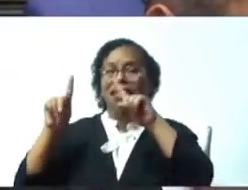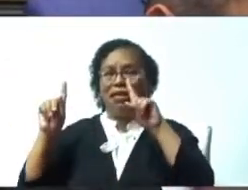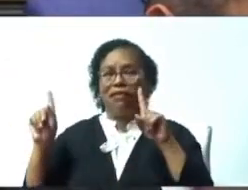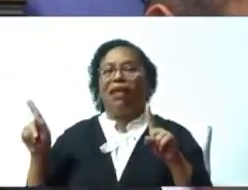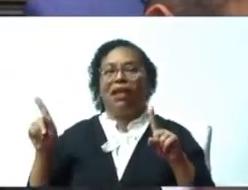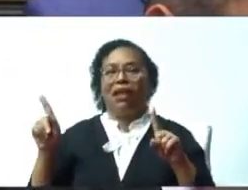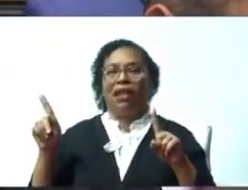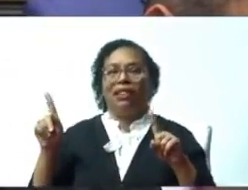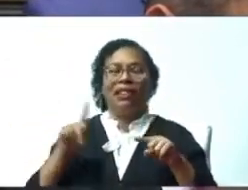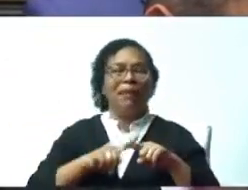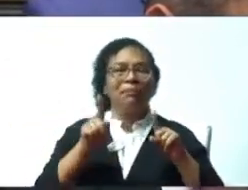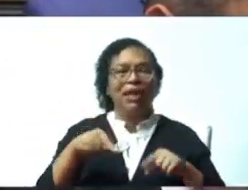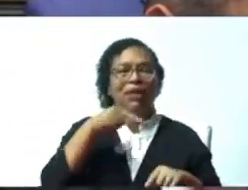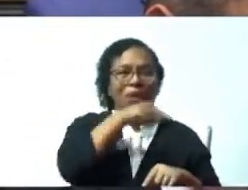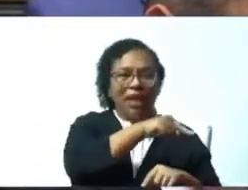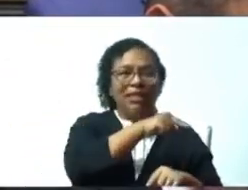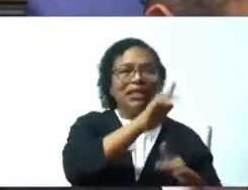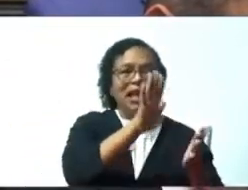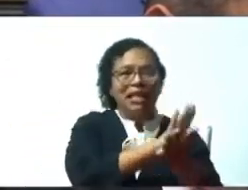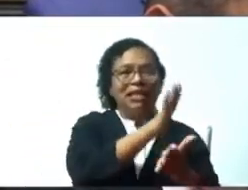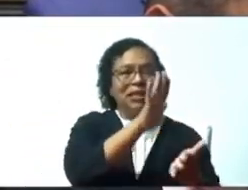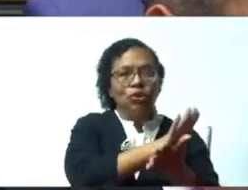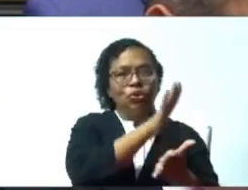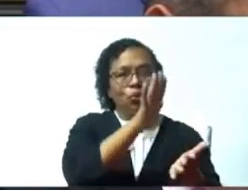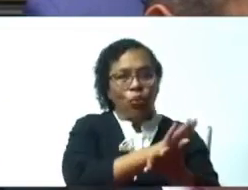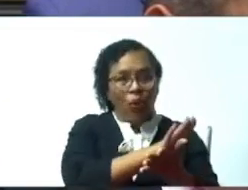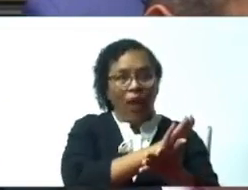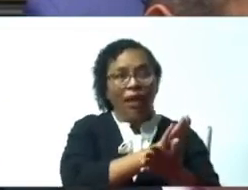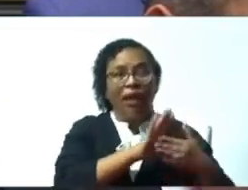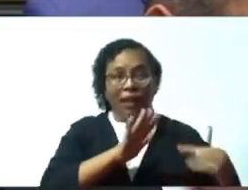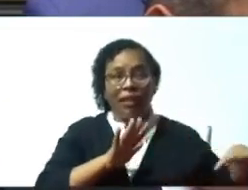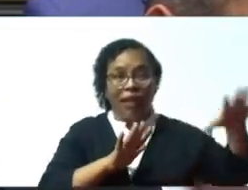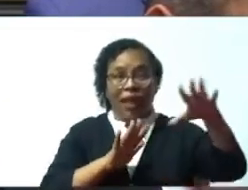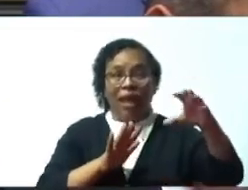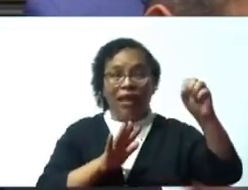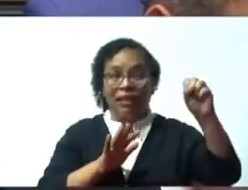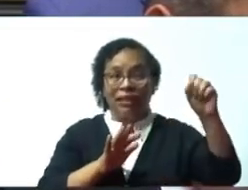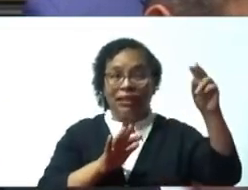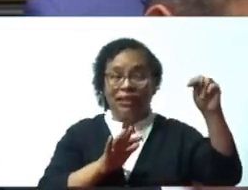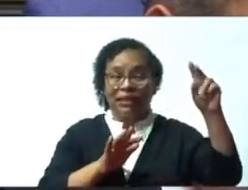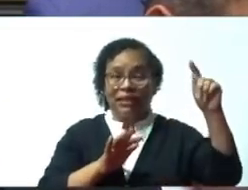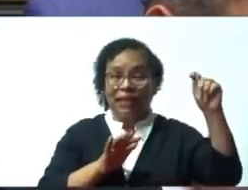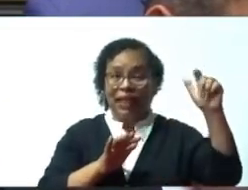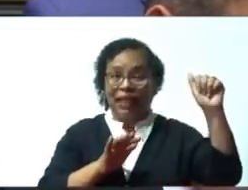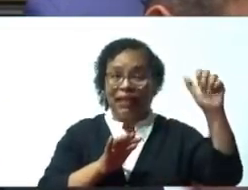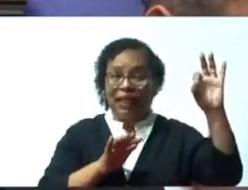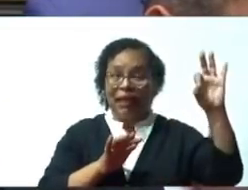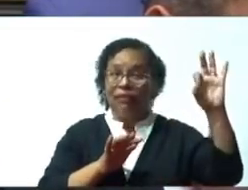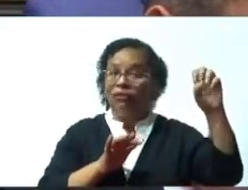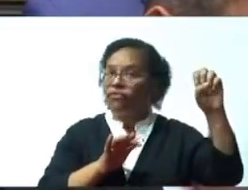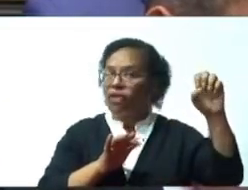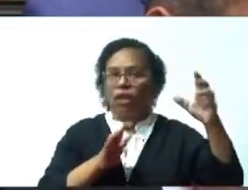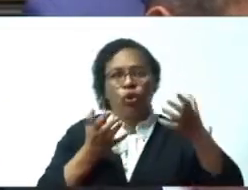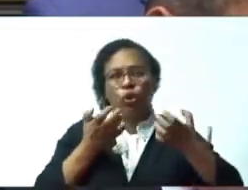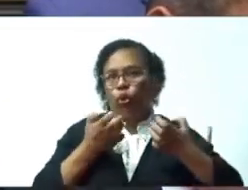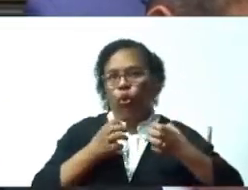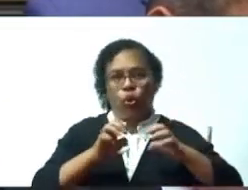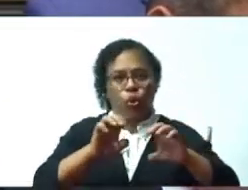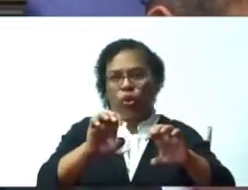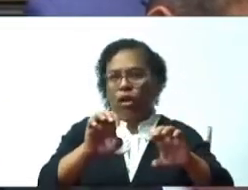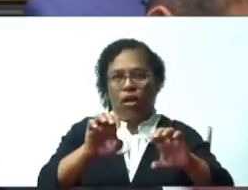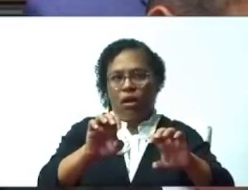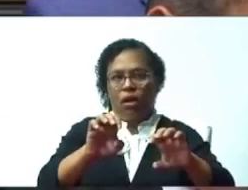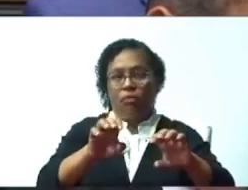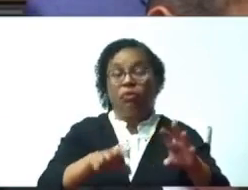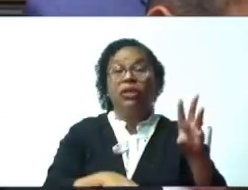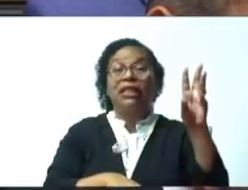de aquí, nuestro sector Santa Fe, no queremos que sea este. Los niños de 6 escuelas públicas y unos 2 colegios